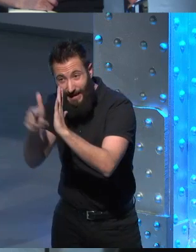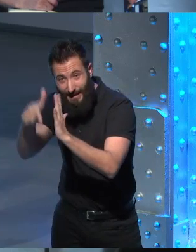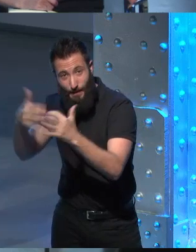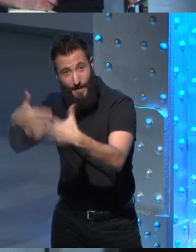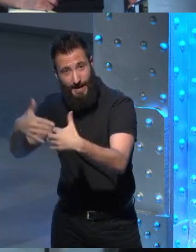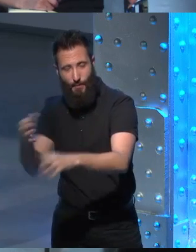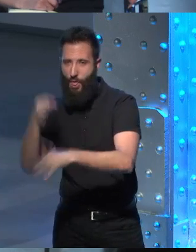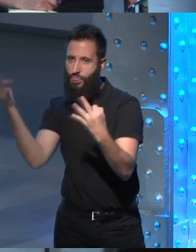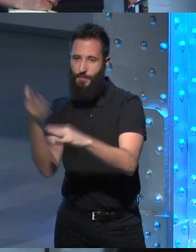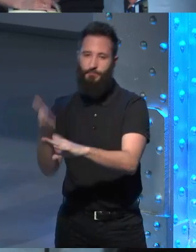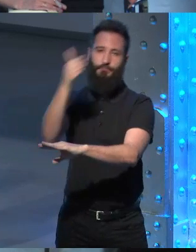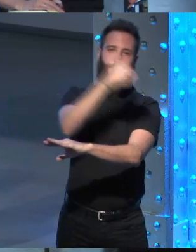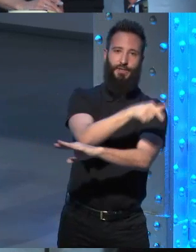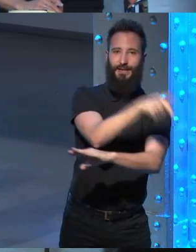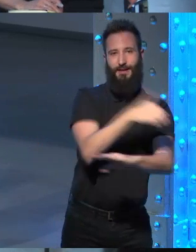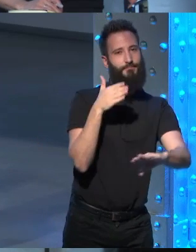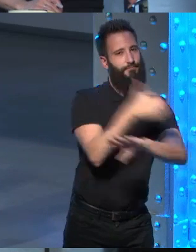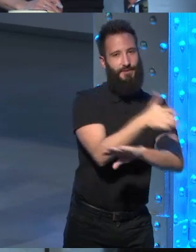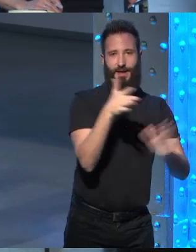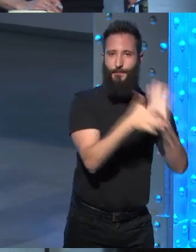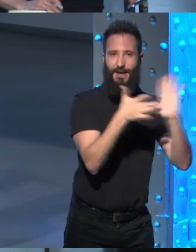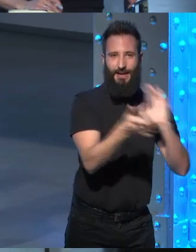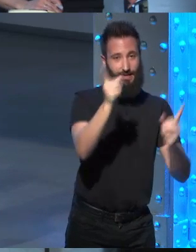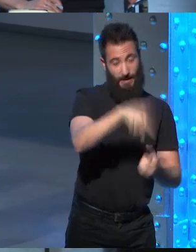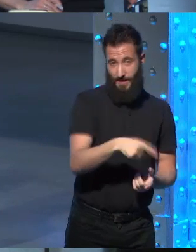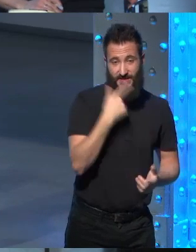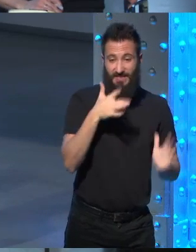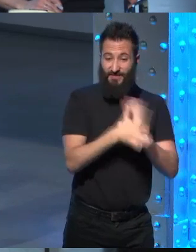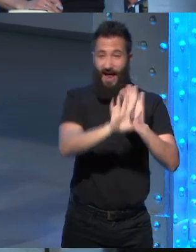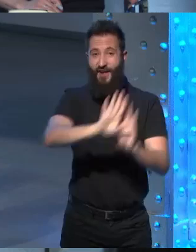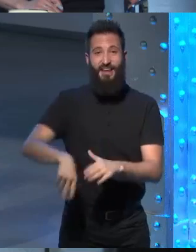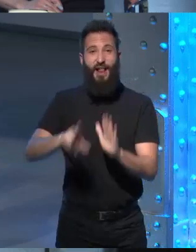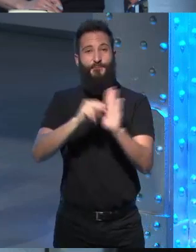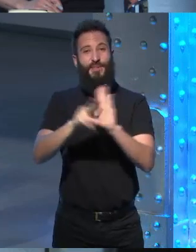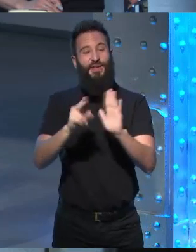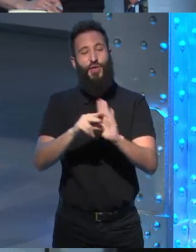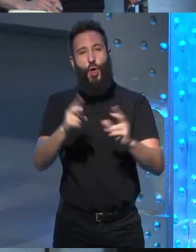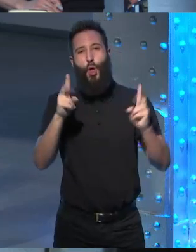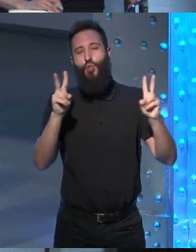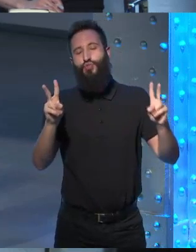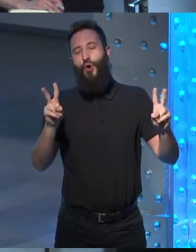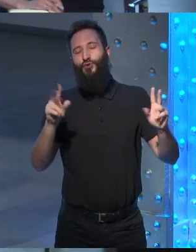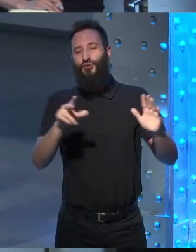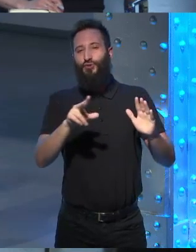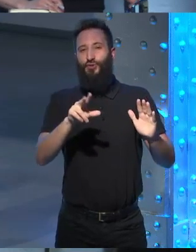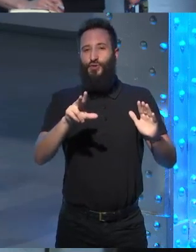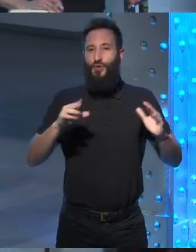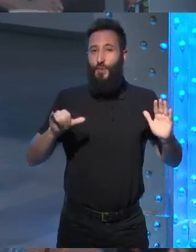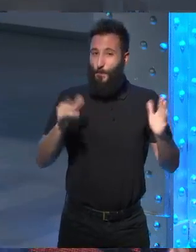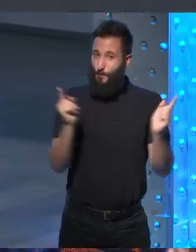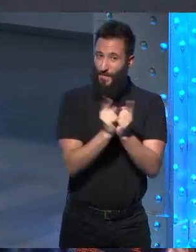Bruno. Entonces, al final, fueron como dos mini-masters de sistemas electorales, de familias mayoritarias y